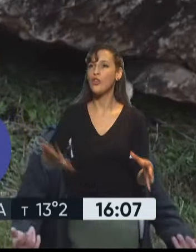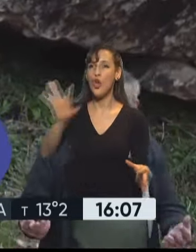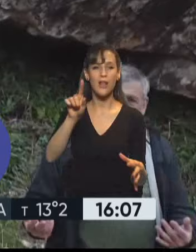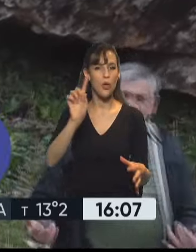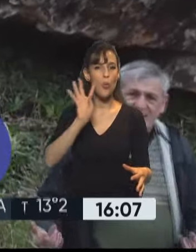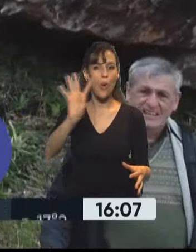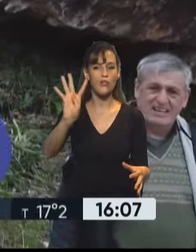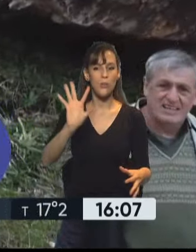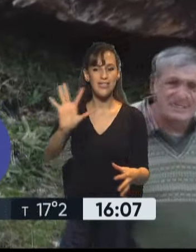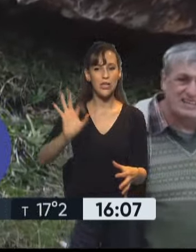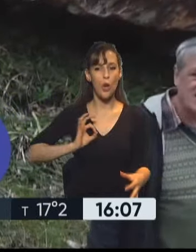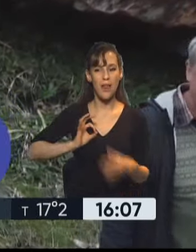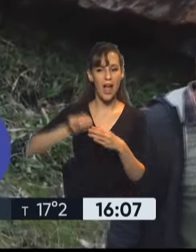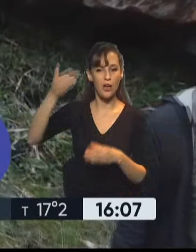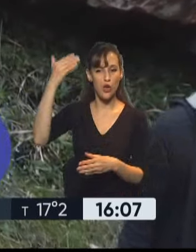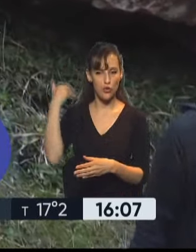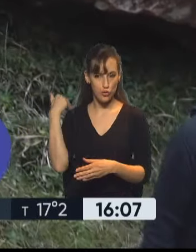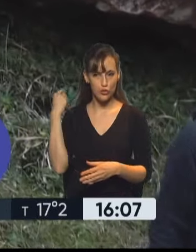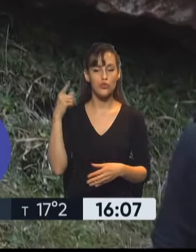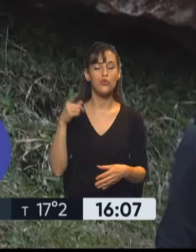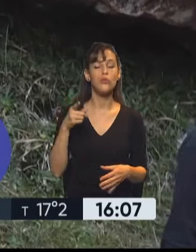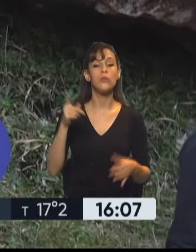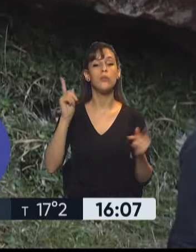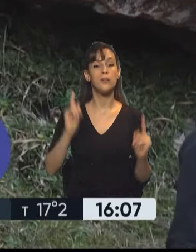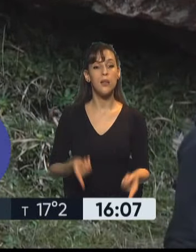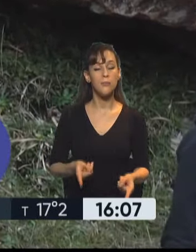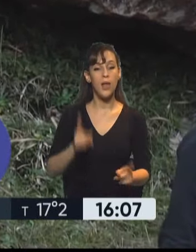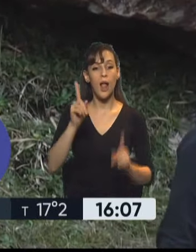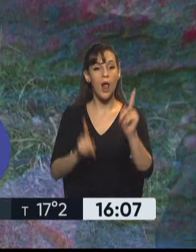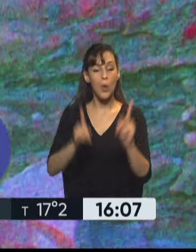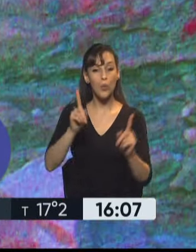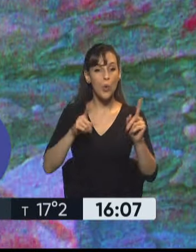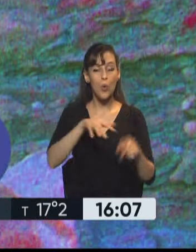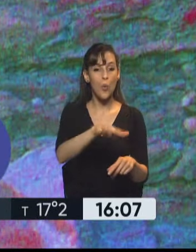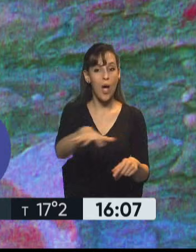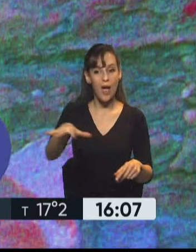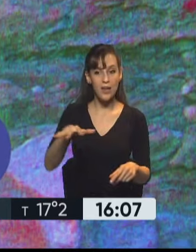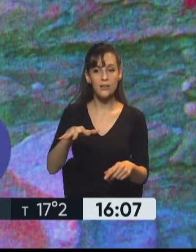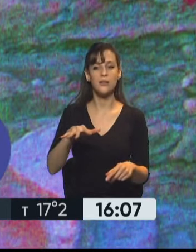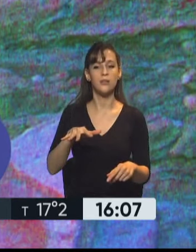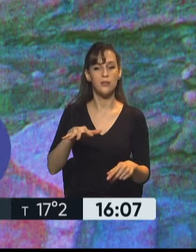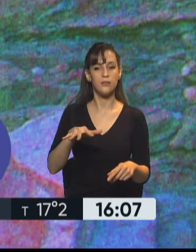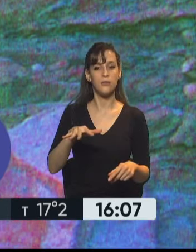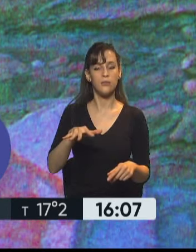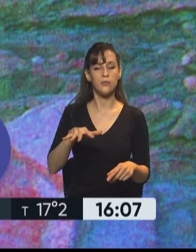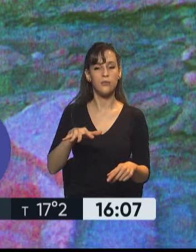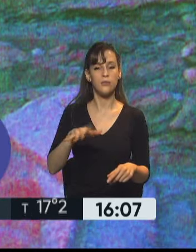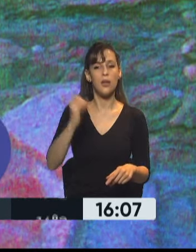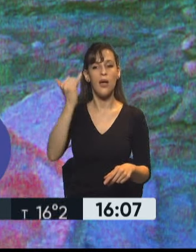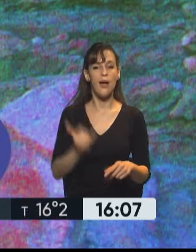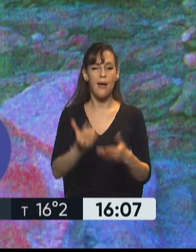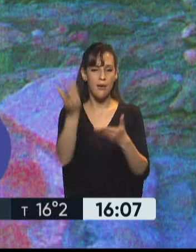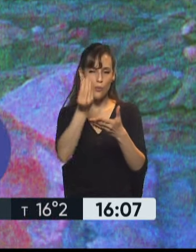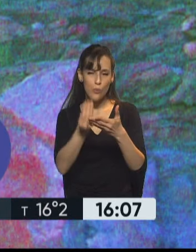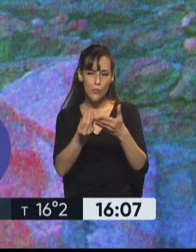antigüedad. Incluso en algunos lugares tenemos motivos que podrían estar indicando la